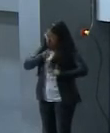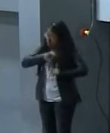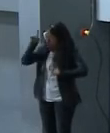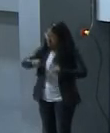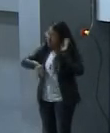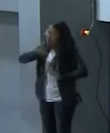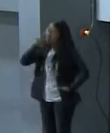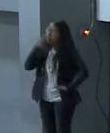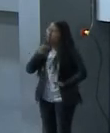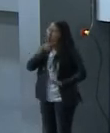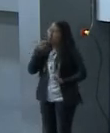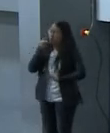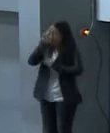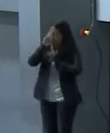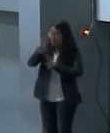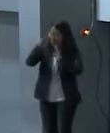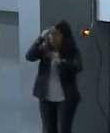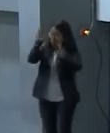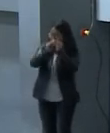mayor compromiso con